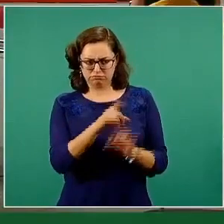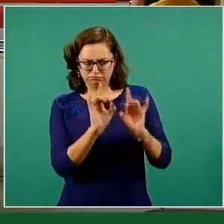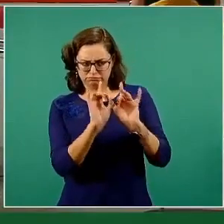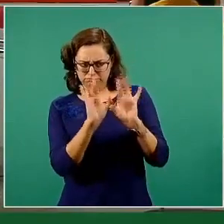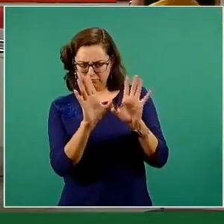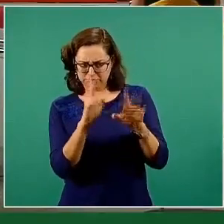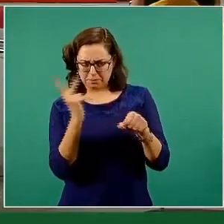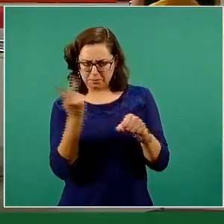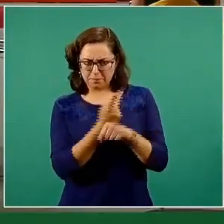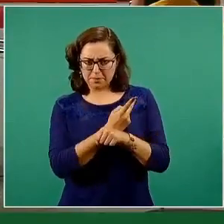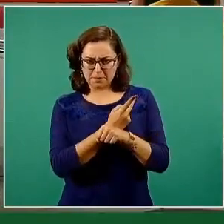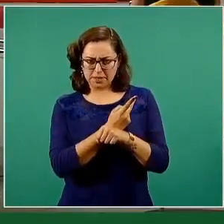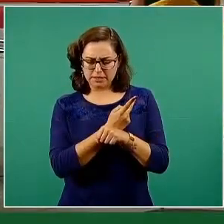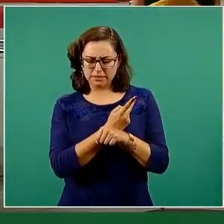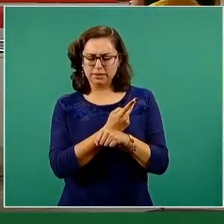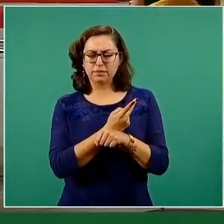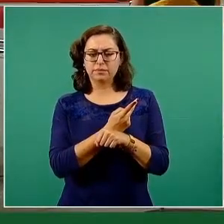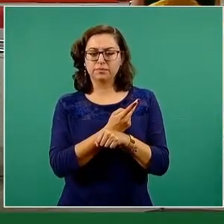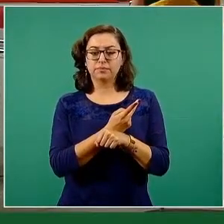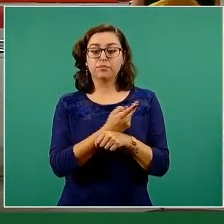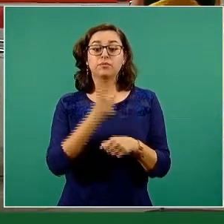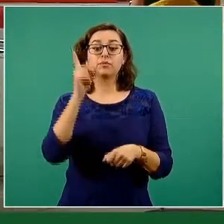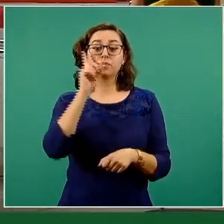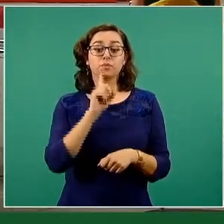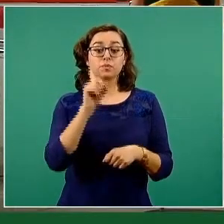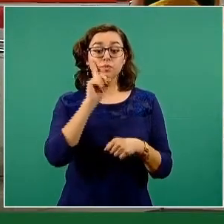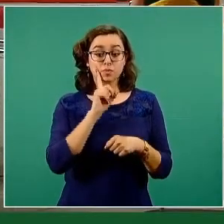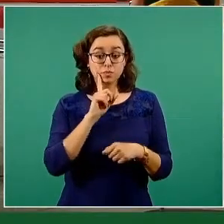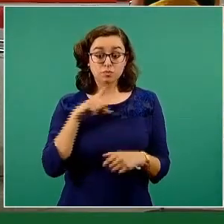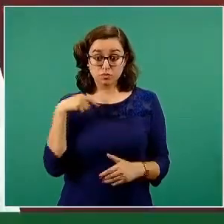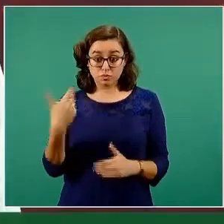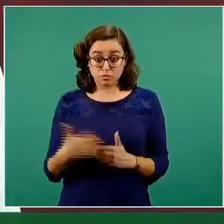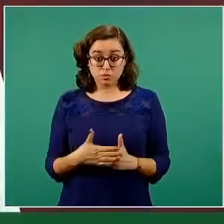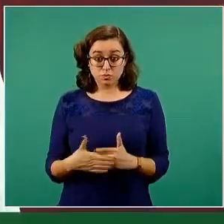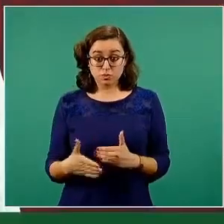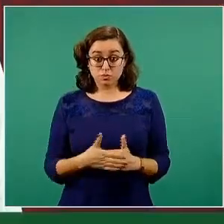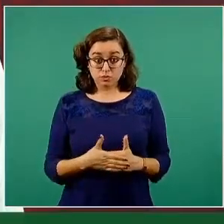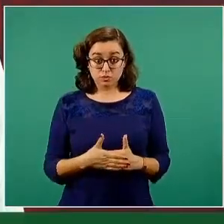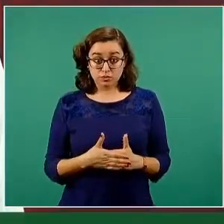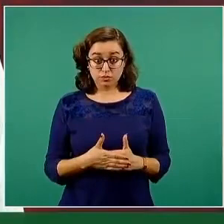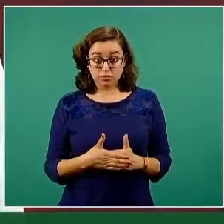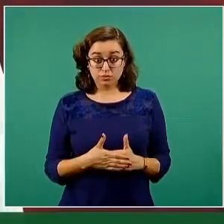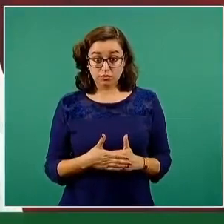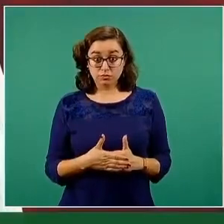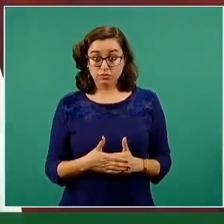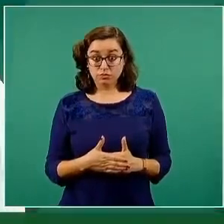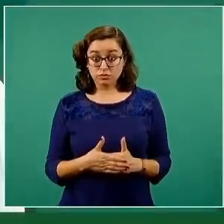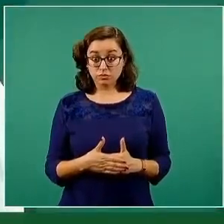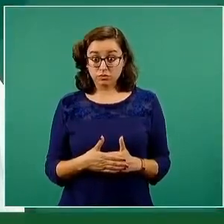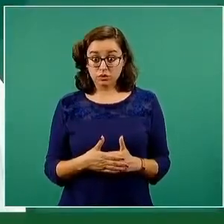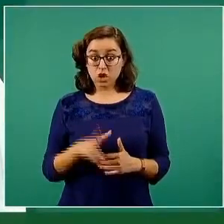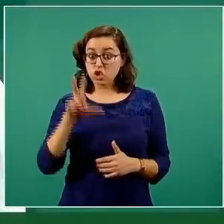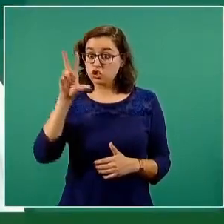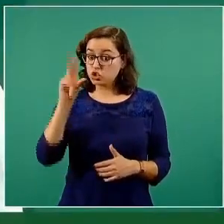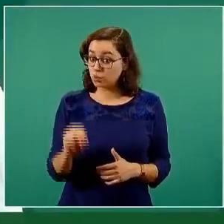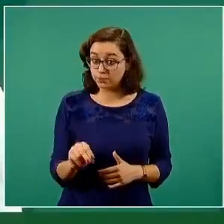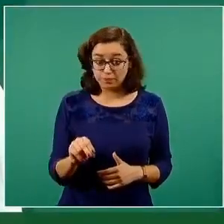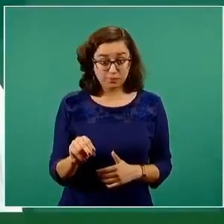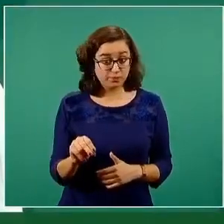Contreras. Para vacunar a mujeres embarazadas, no, enfatizo, no se